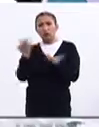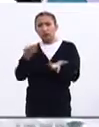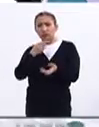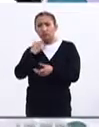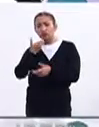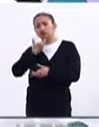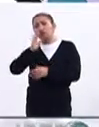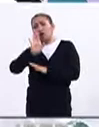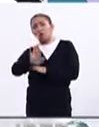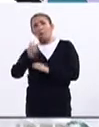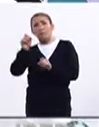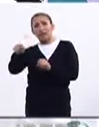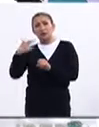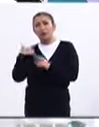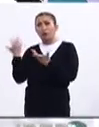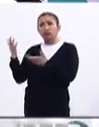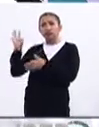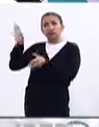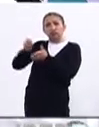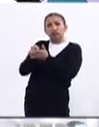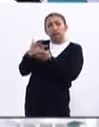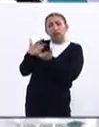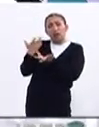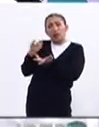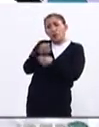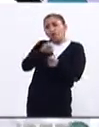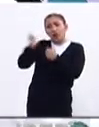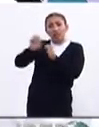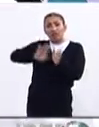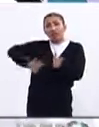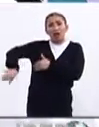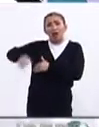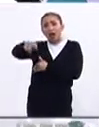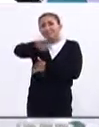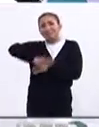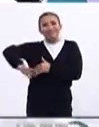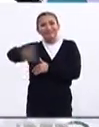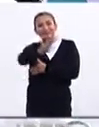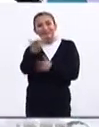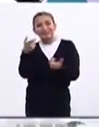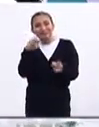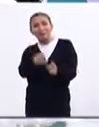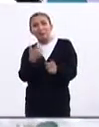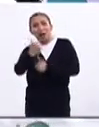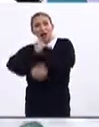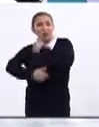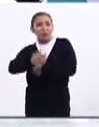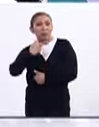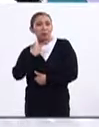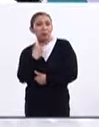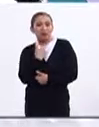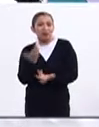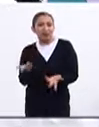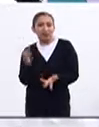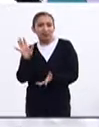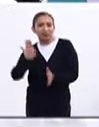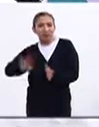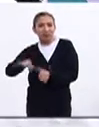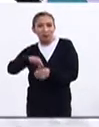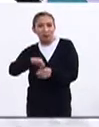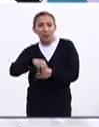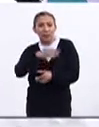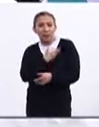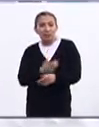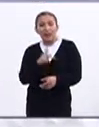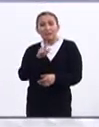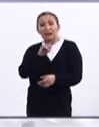conservadora y que le ha dejado fuera prácticamente de los parámetros de competencia político-electoral. El